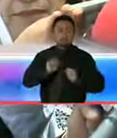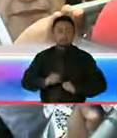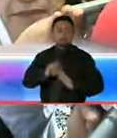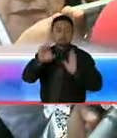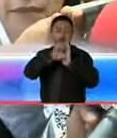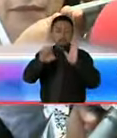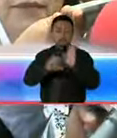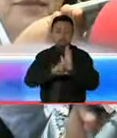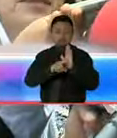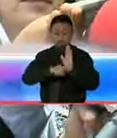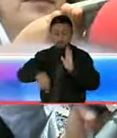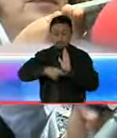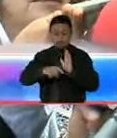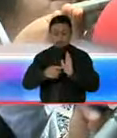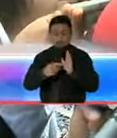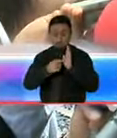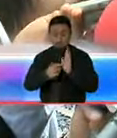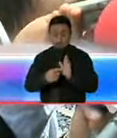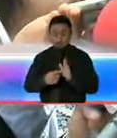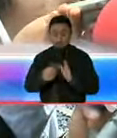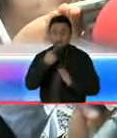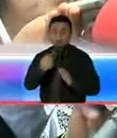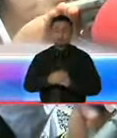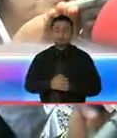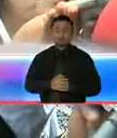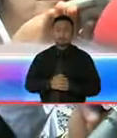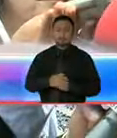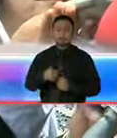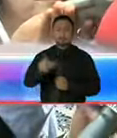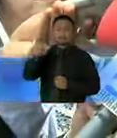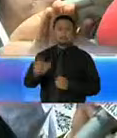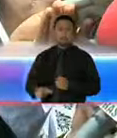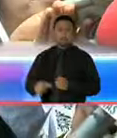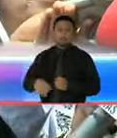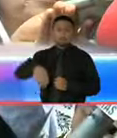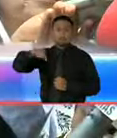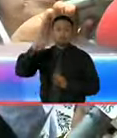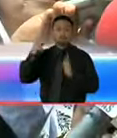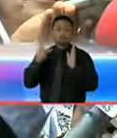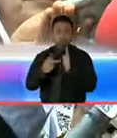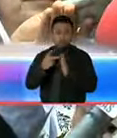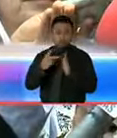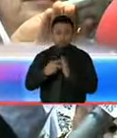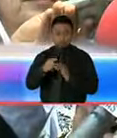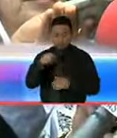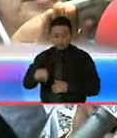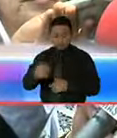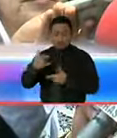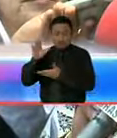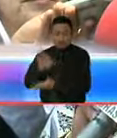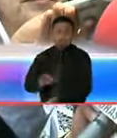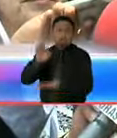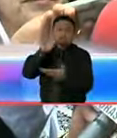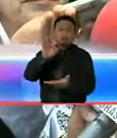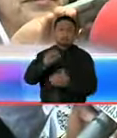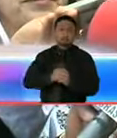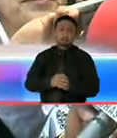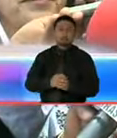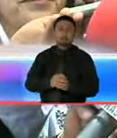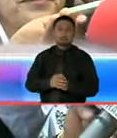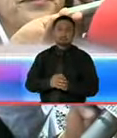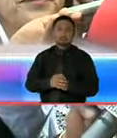si es que la van a cumplir, establece que las personas que tienen mayor puntaje son las que tienen que titularizarse en lugar